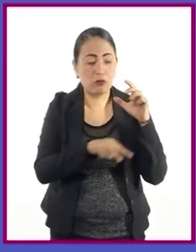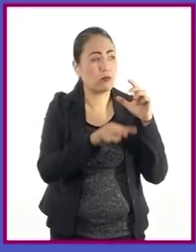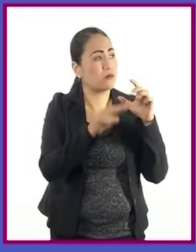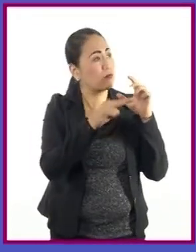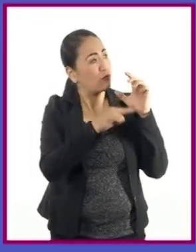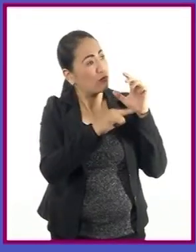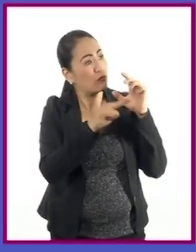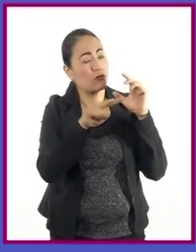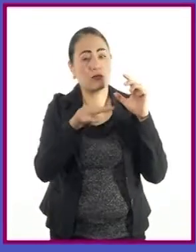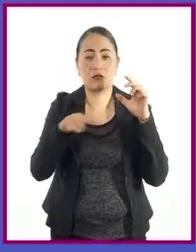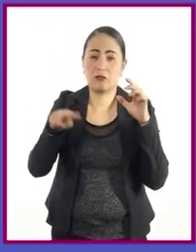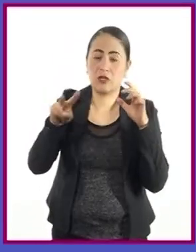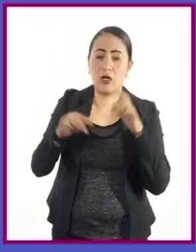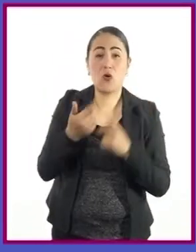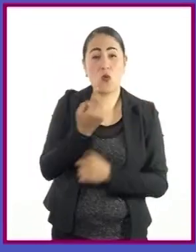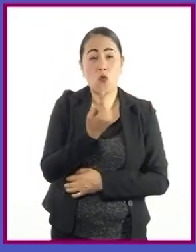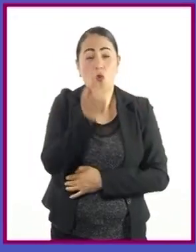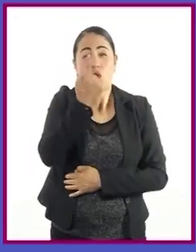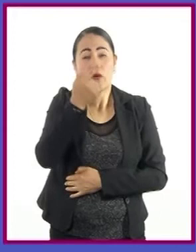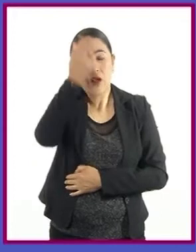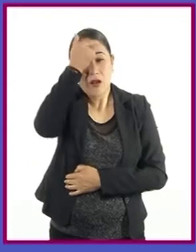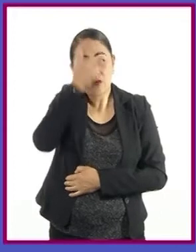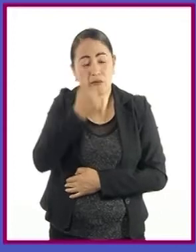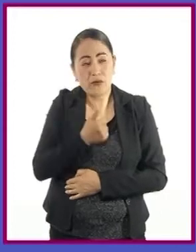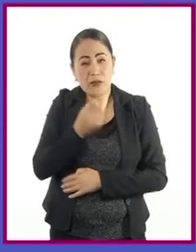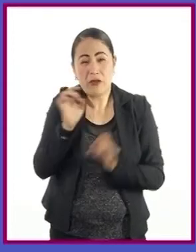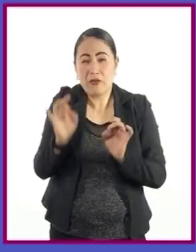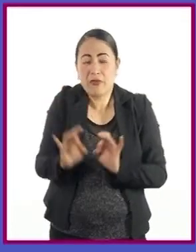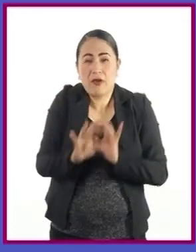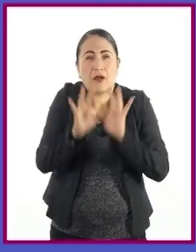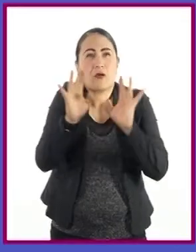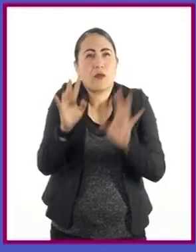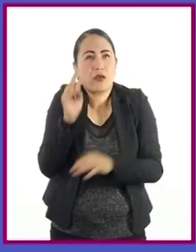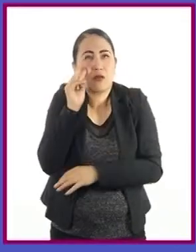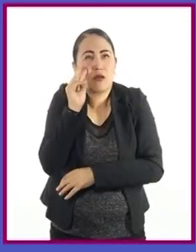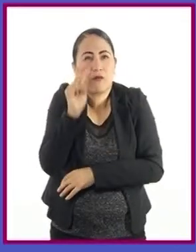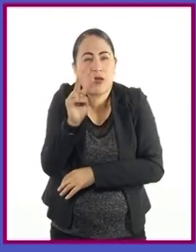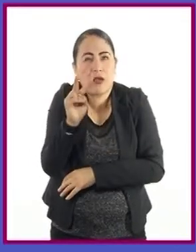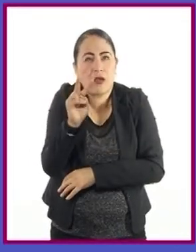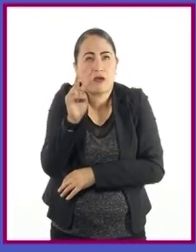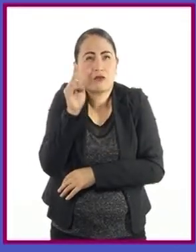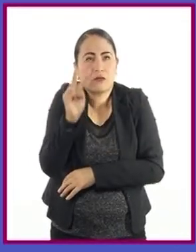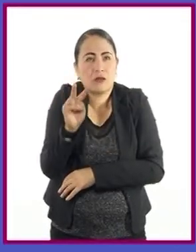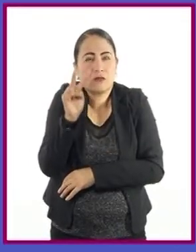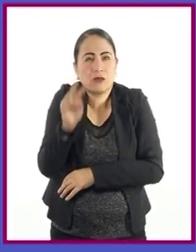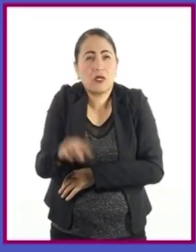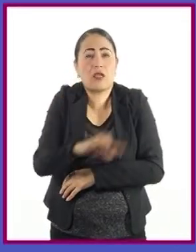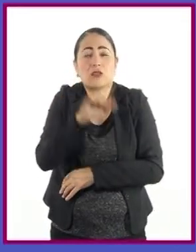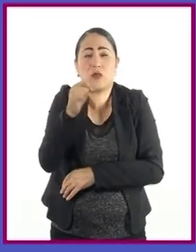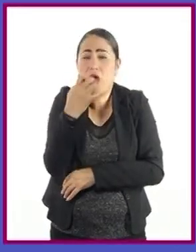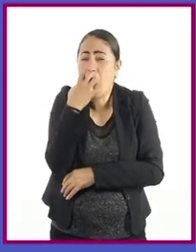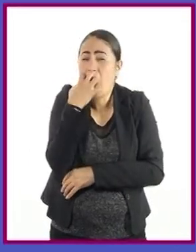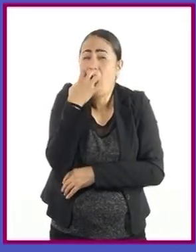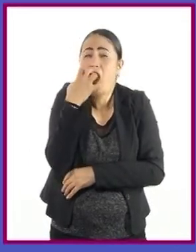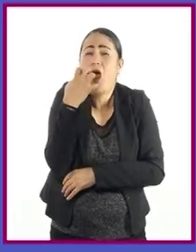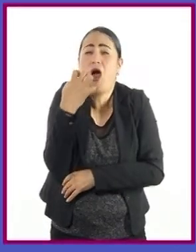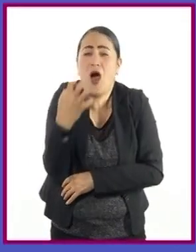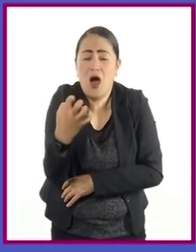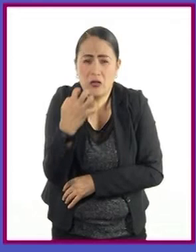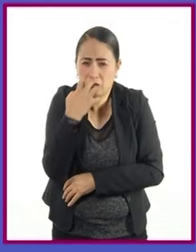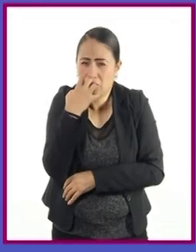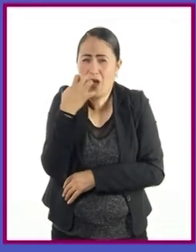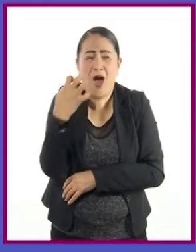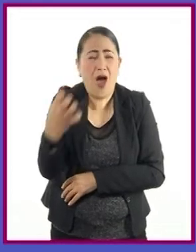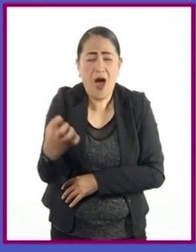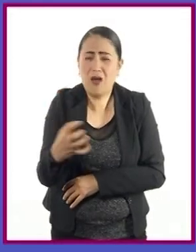cama. Una noche se quedó de repente mirando fijamente. Al rato abrió la boca para gritar y sus narices